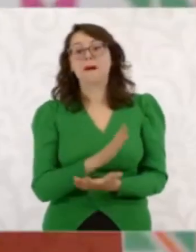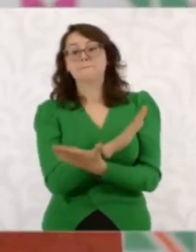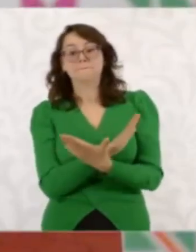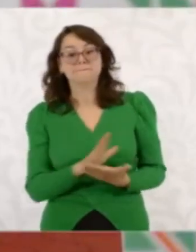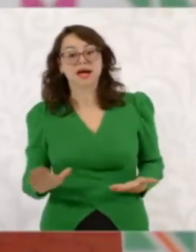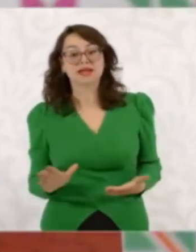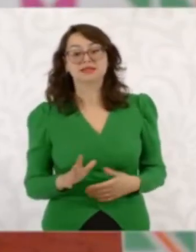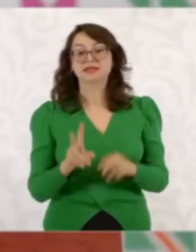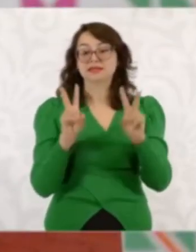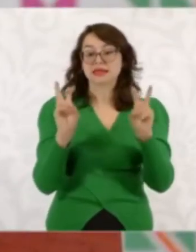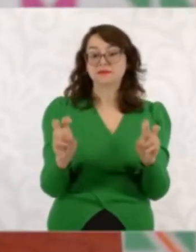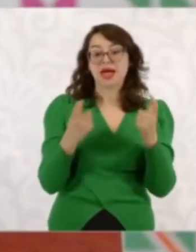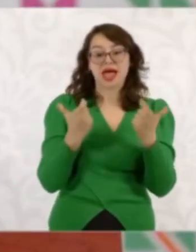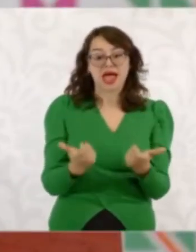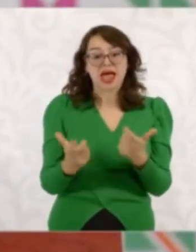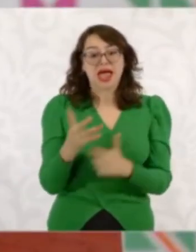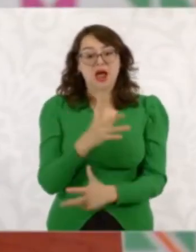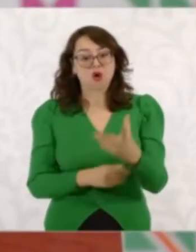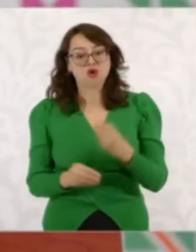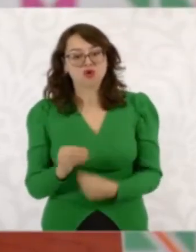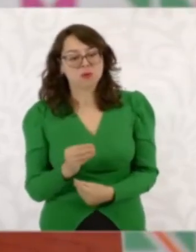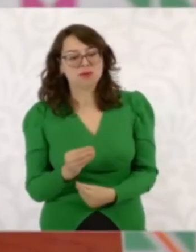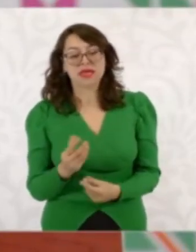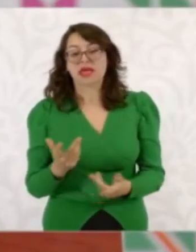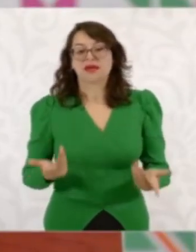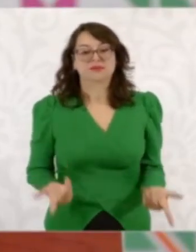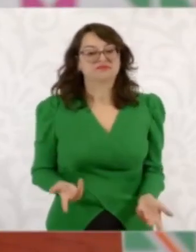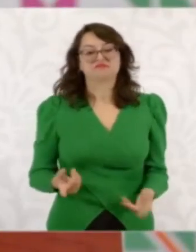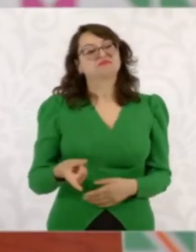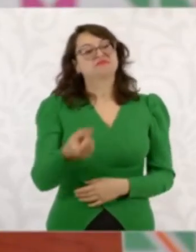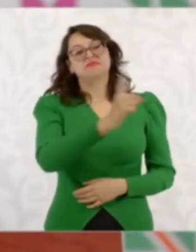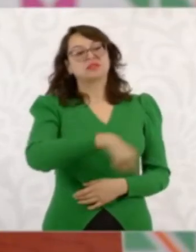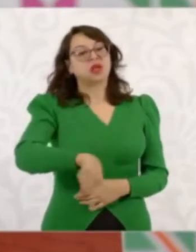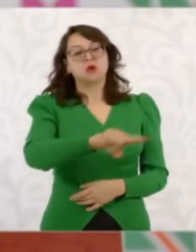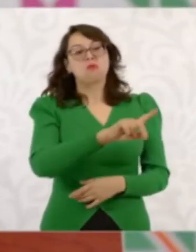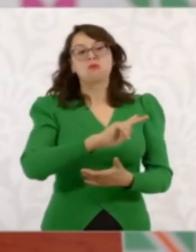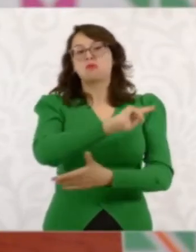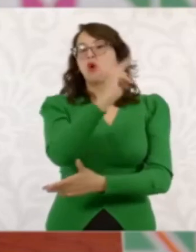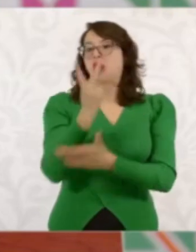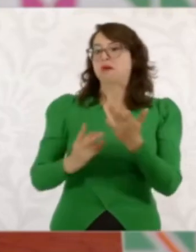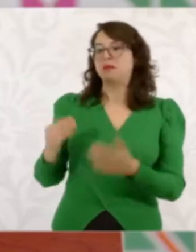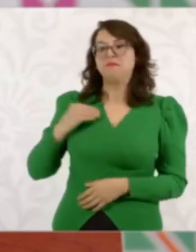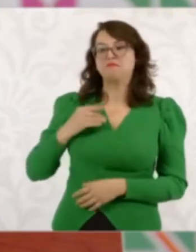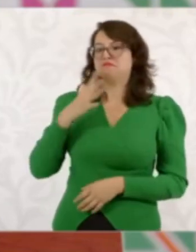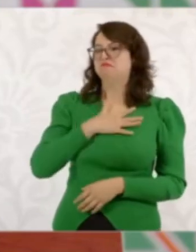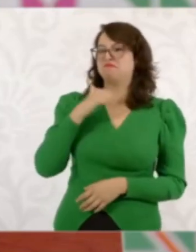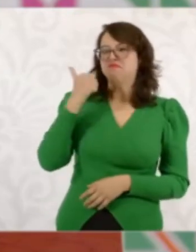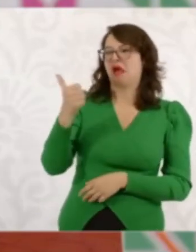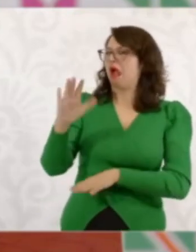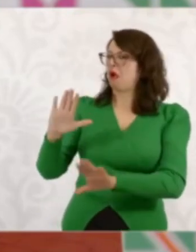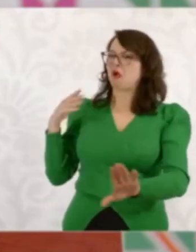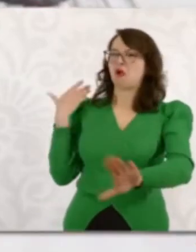tema económico. Ellos están en contra de los programas de bienestar.